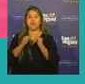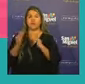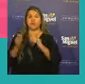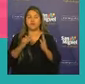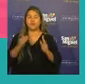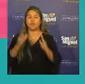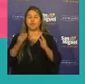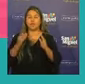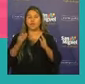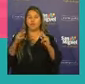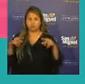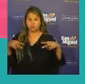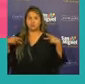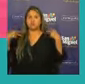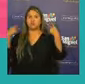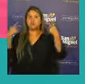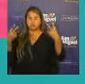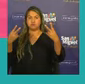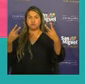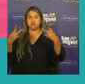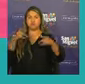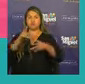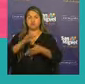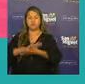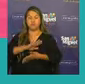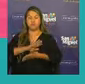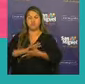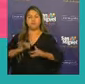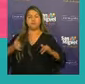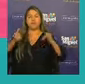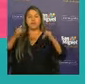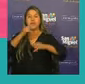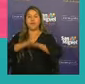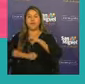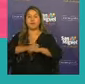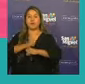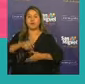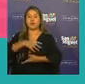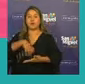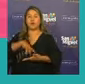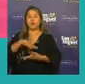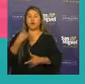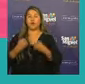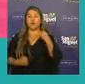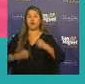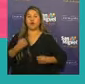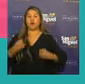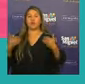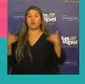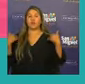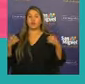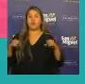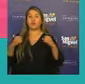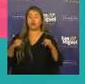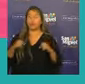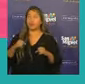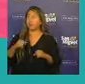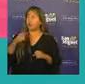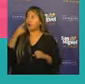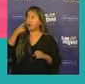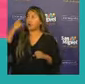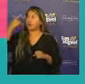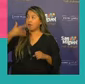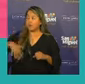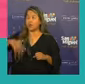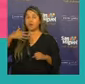se atrevieron a celebrar el aniversario de nuestra comuna corriendo, haciendo deporte y, algo muy importante, tomándonos